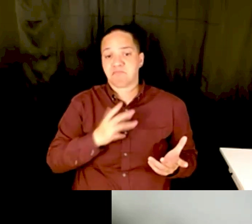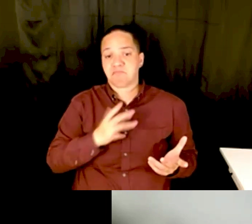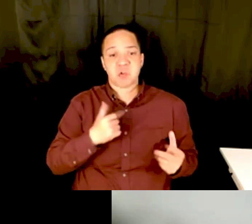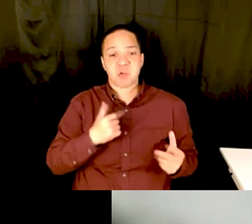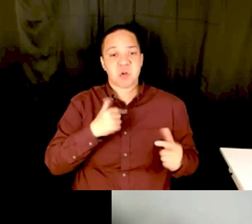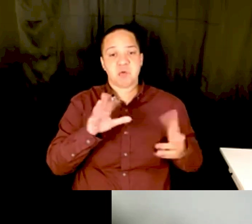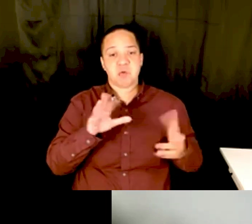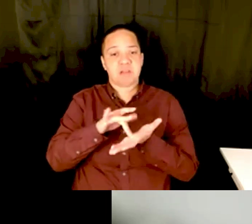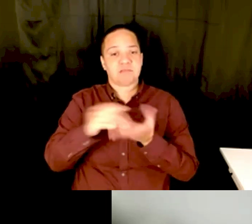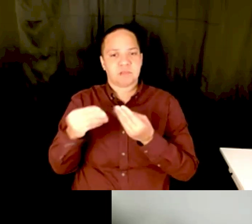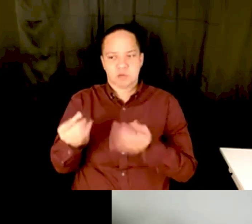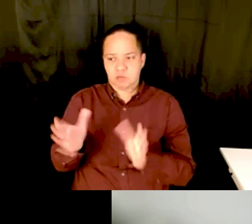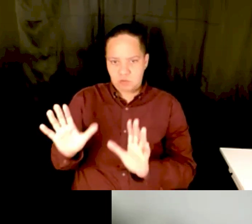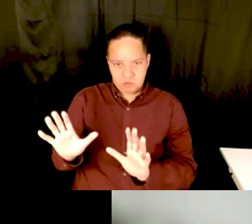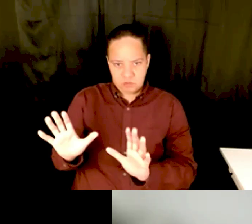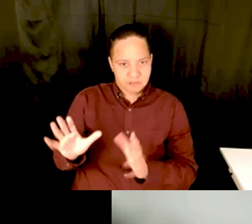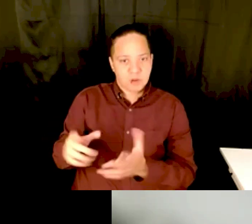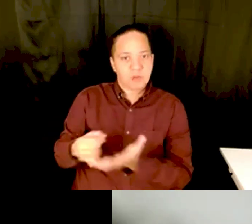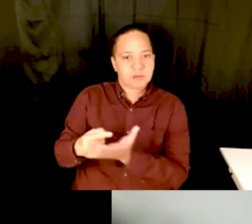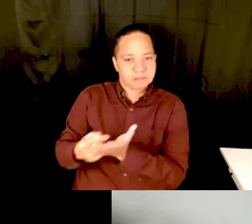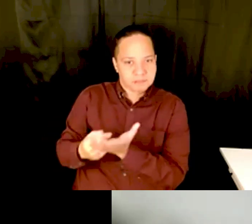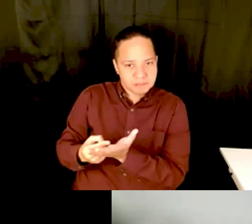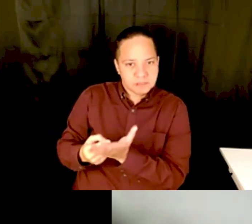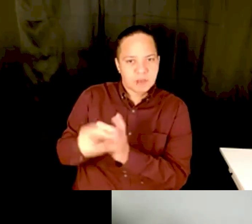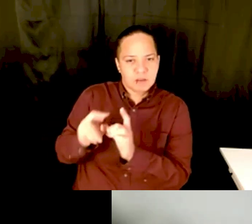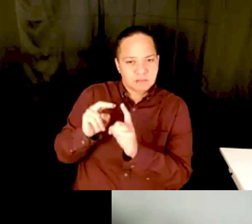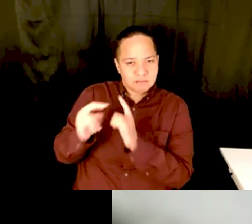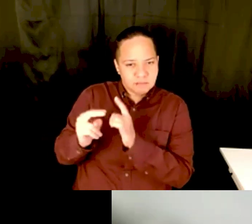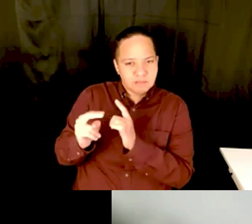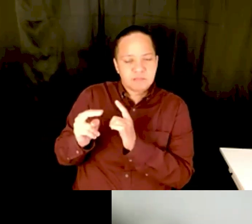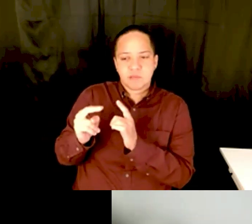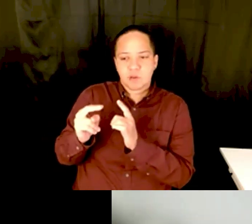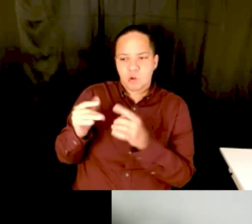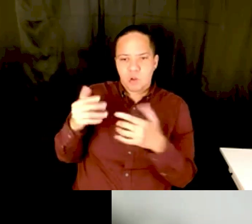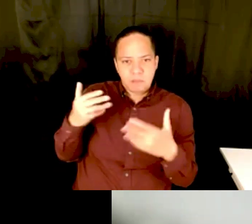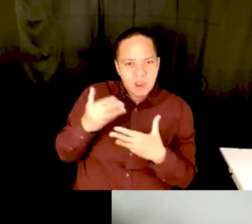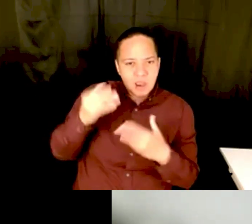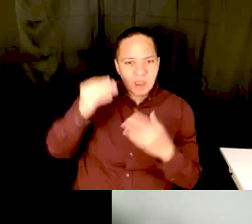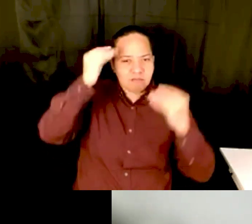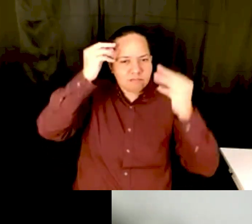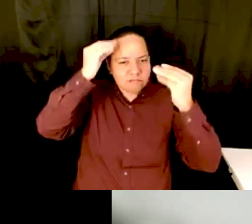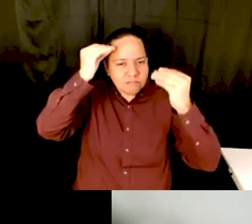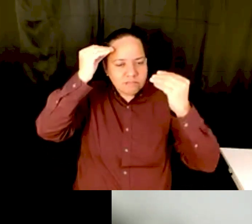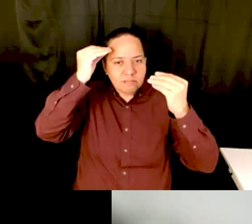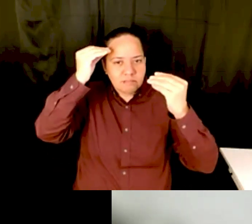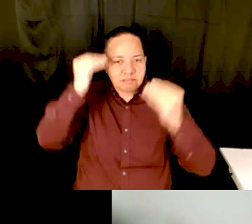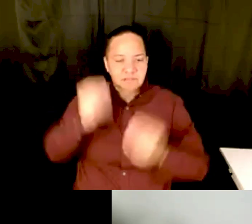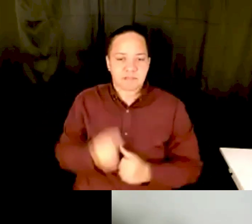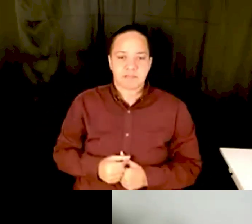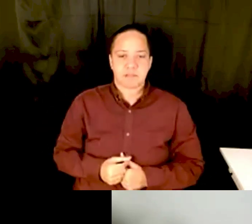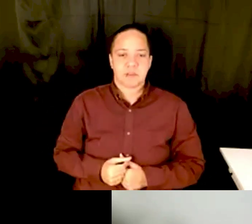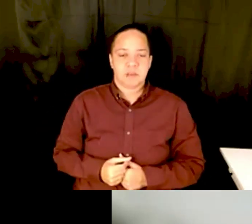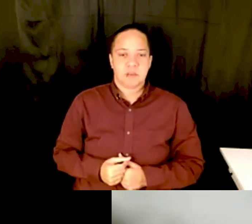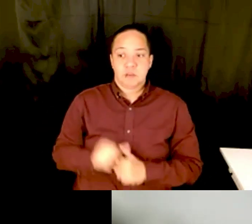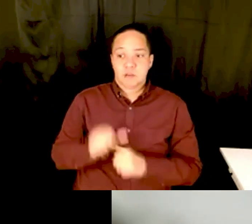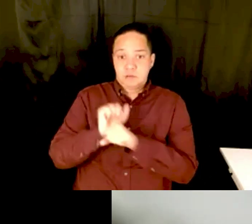a hablar eso, vamos a hablar de dónde viene ese pensamiento, vamos a hablar cuáles son los miedos, cuáles son las preocupaciones. Y eso es un trabajo